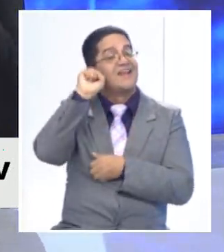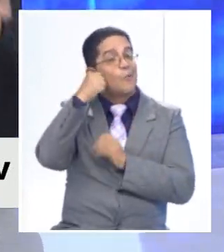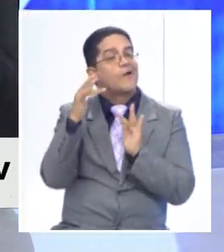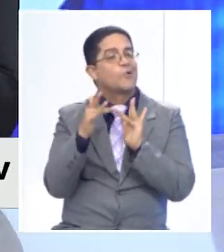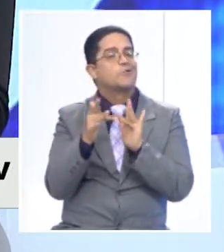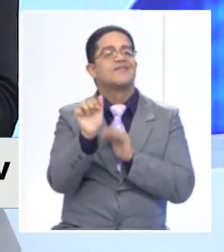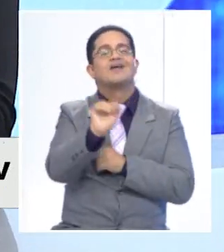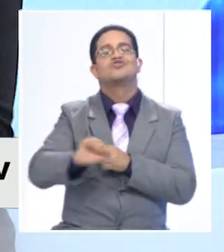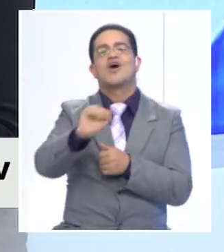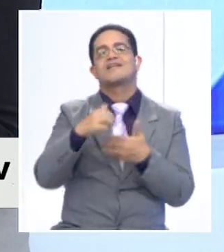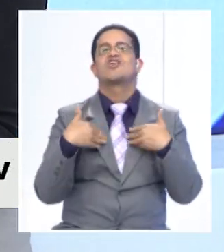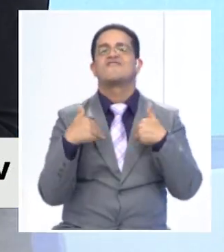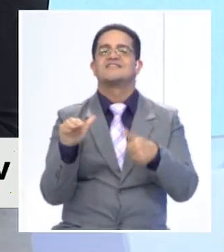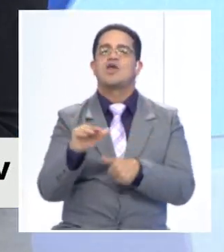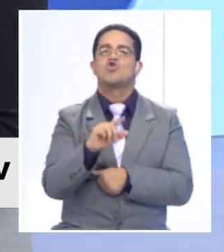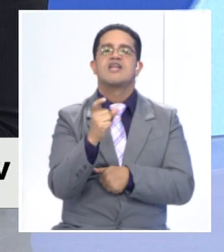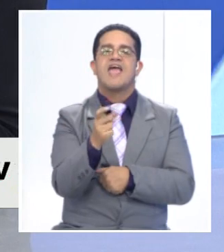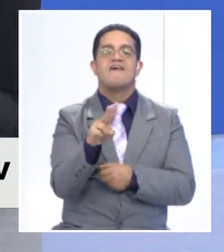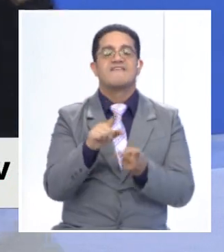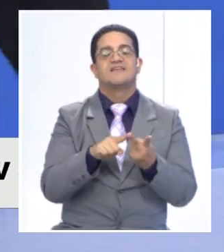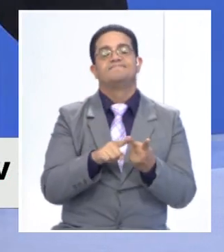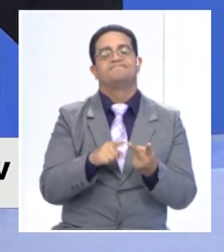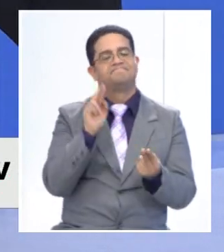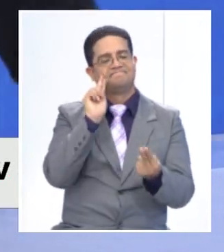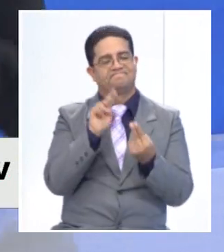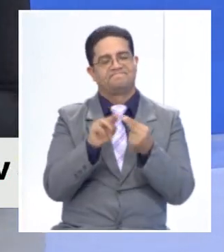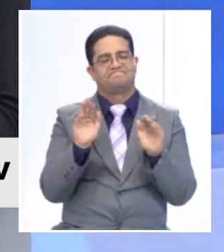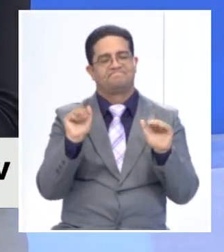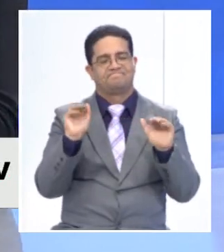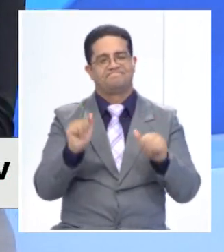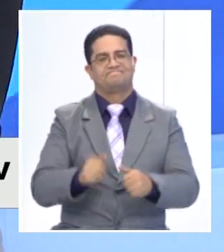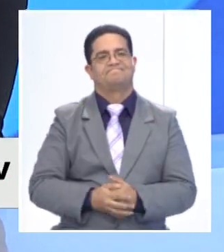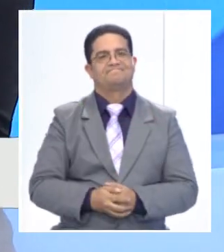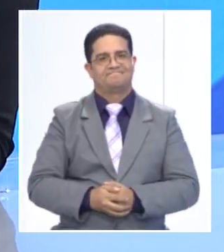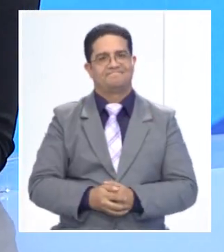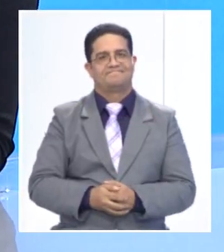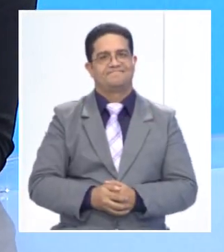redes, @salud_gb, @DanielaJSalas. Será hasta una próxima